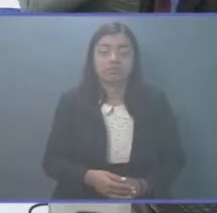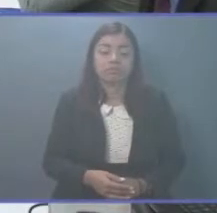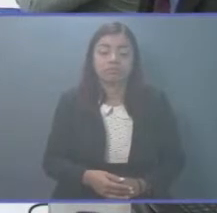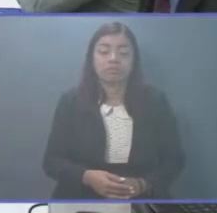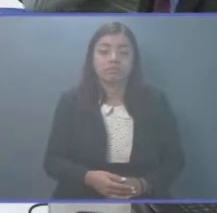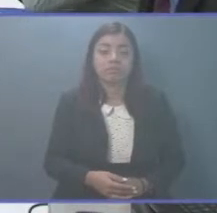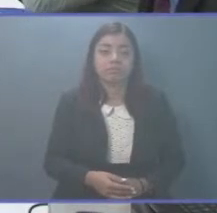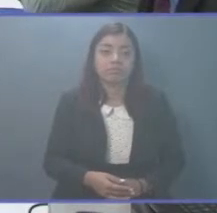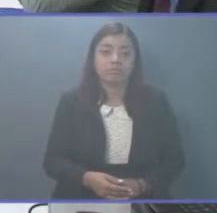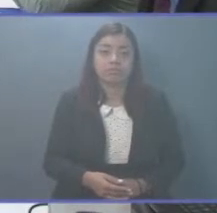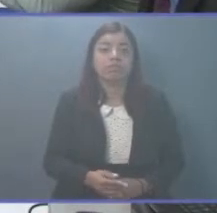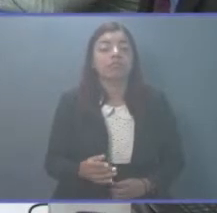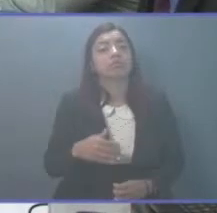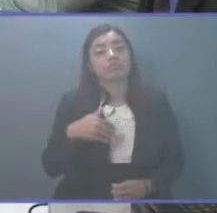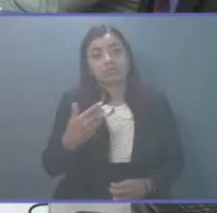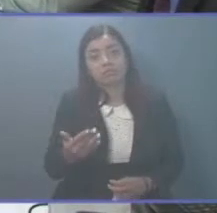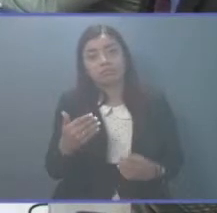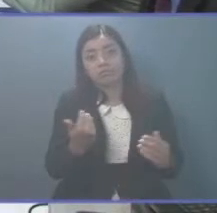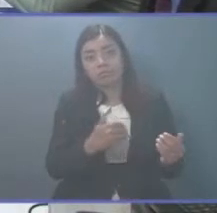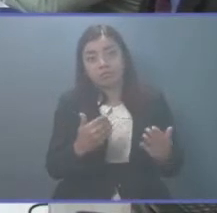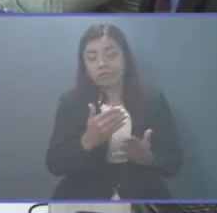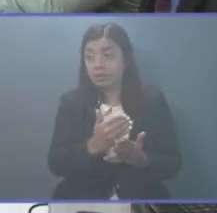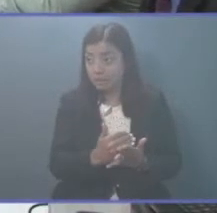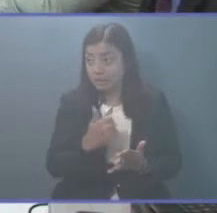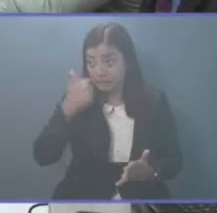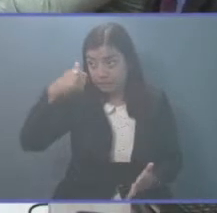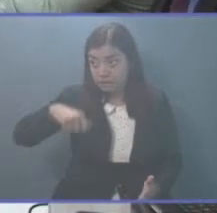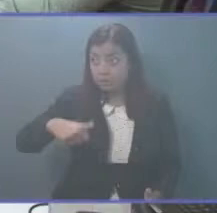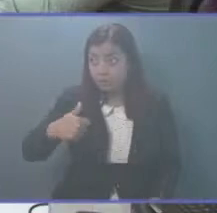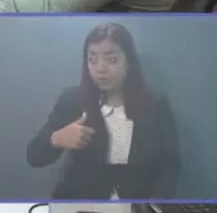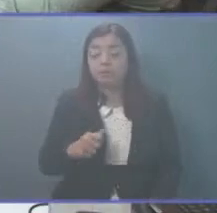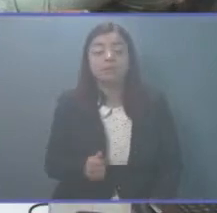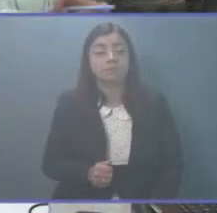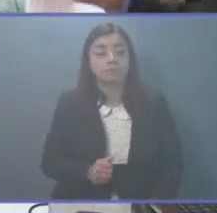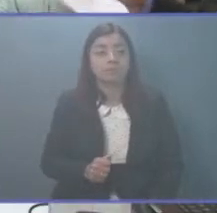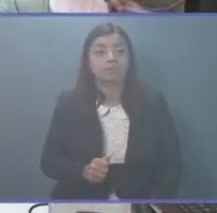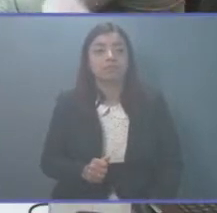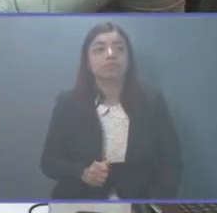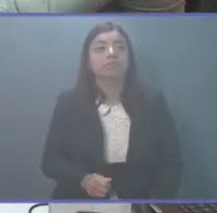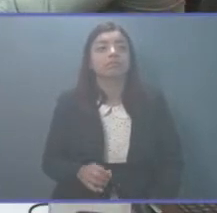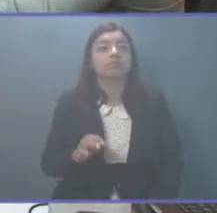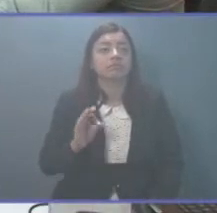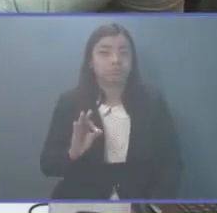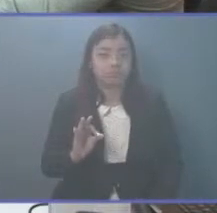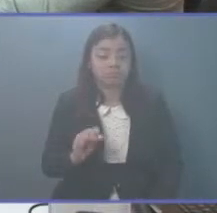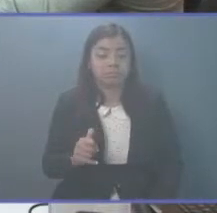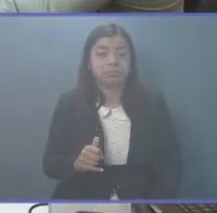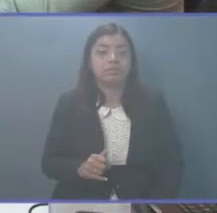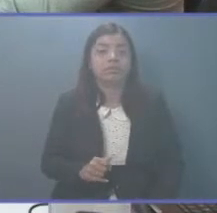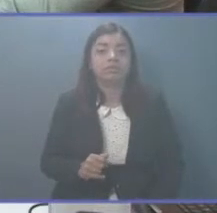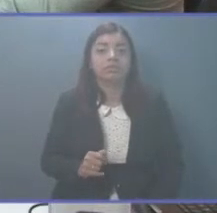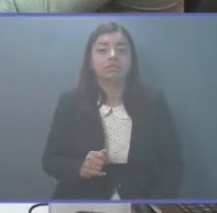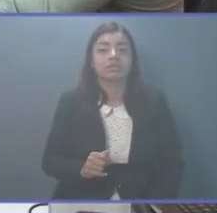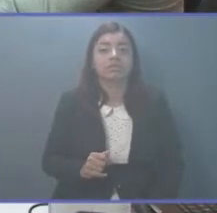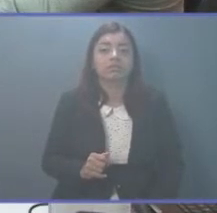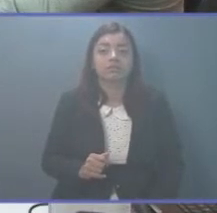Entonces, destinados a las siguientes actividades. ¿De acuerdo? De acuerdo. Sí. Bien.